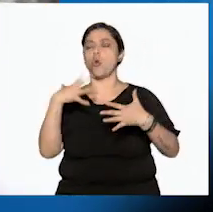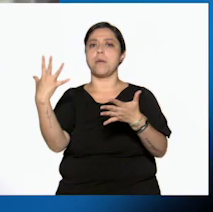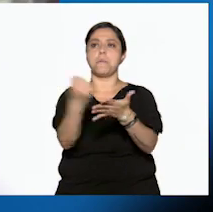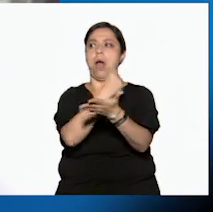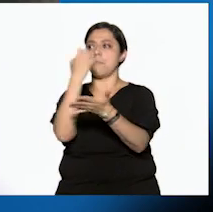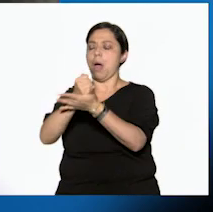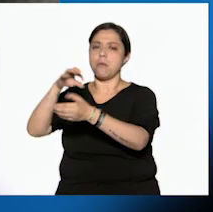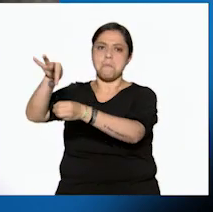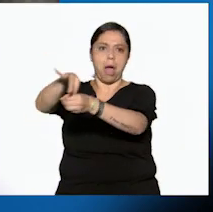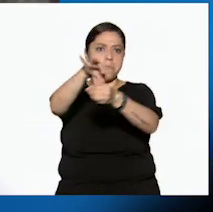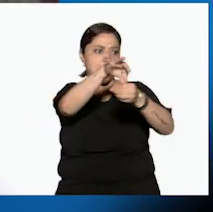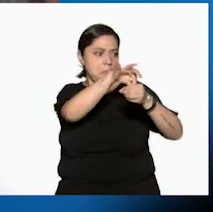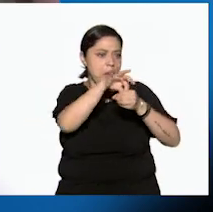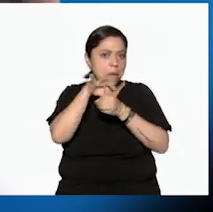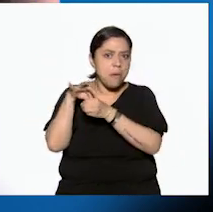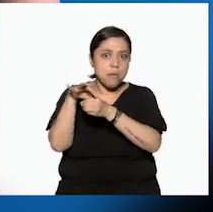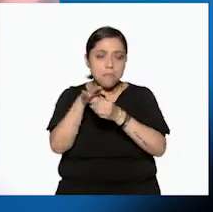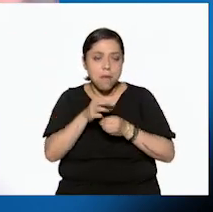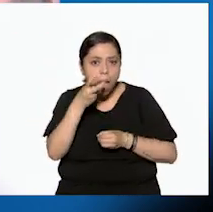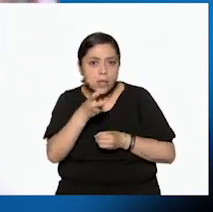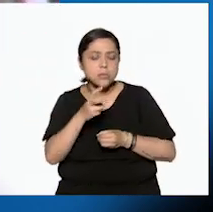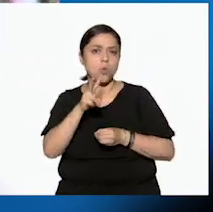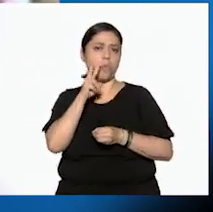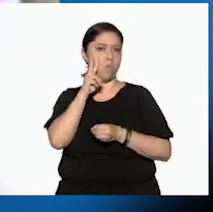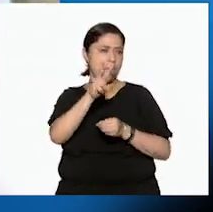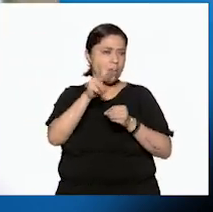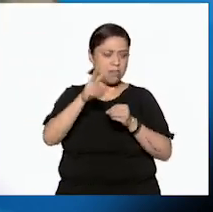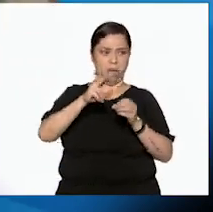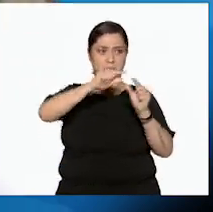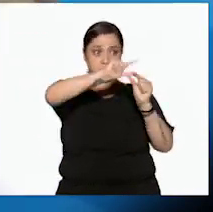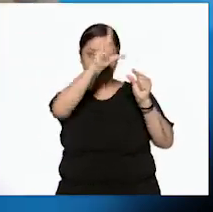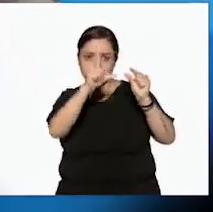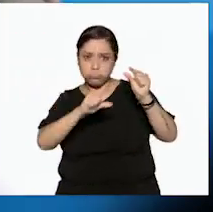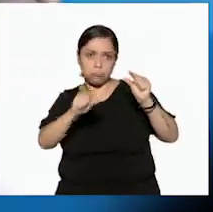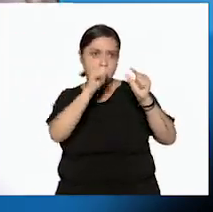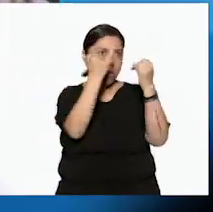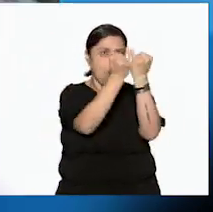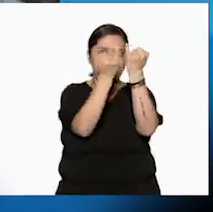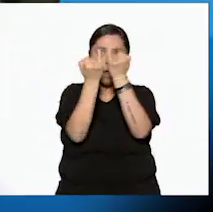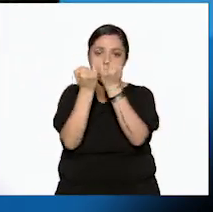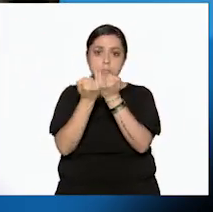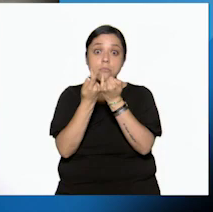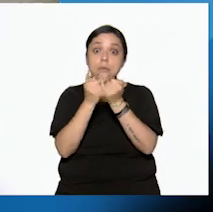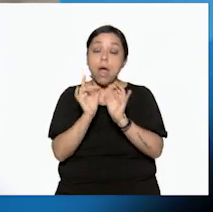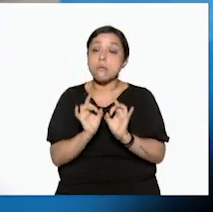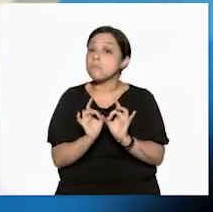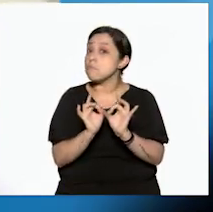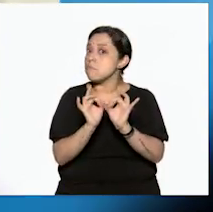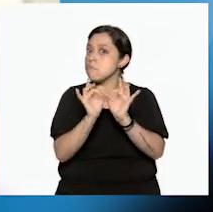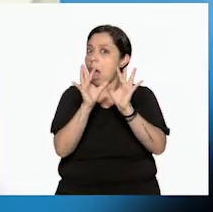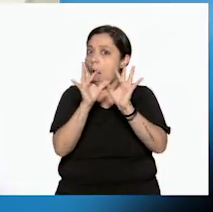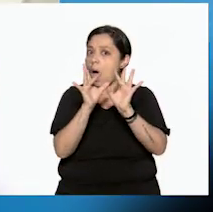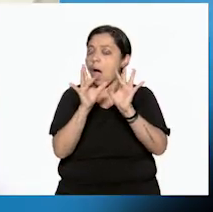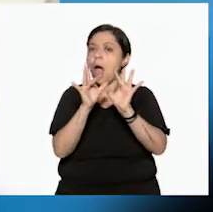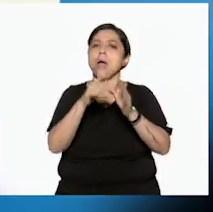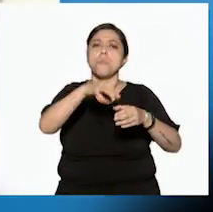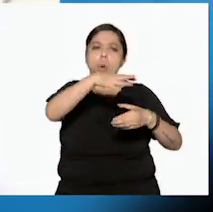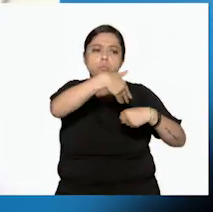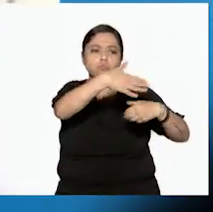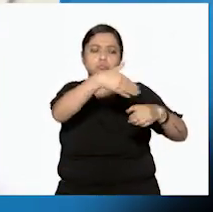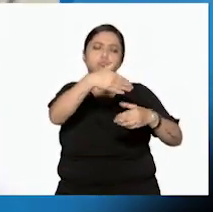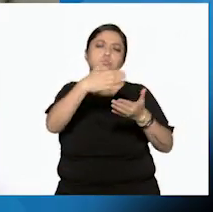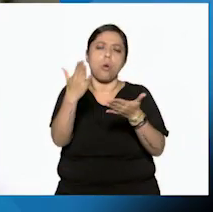presidente. La tendencia parecía repetirse en todo el país, pero de pronto el sistema de conteo de votos se